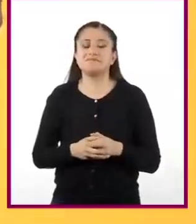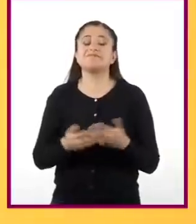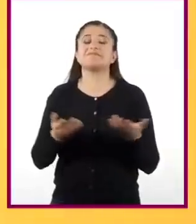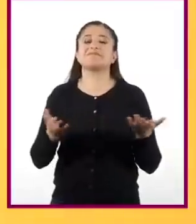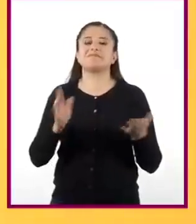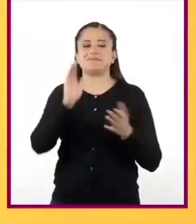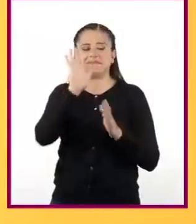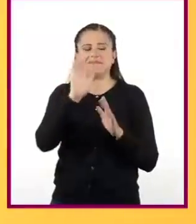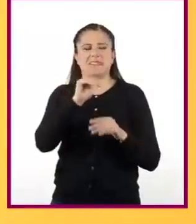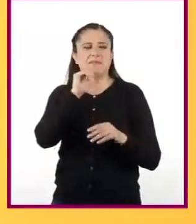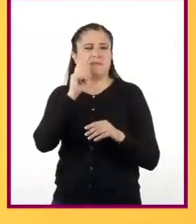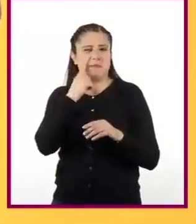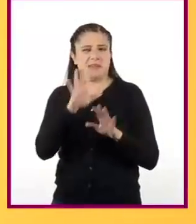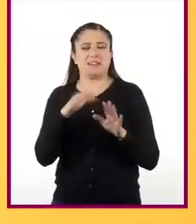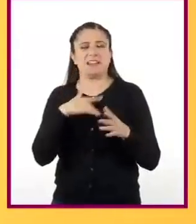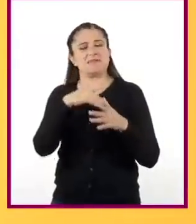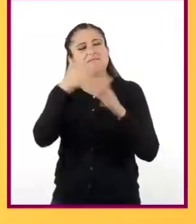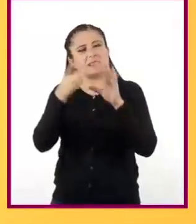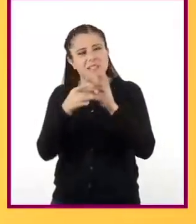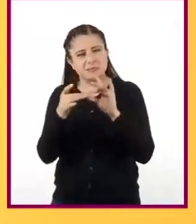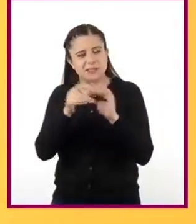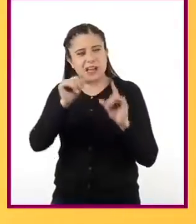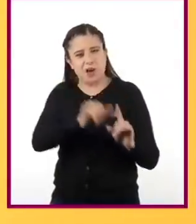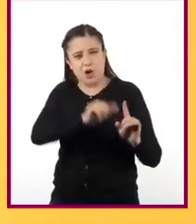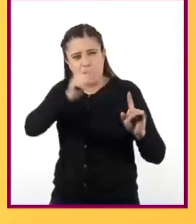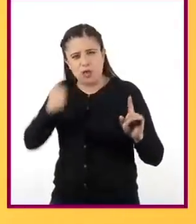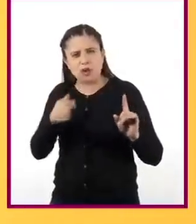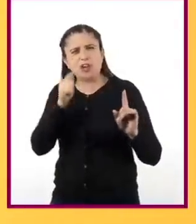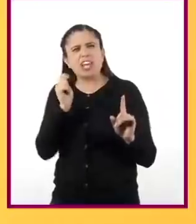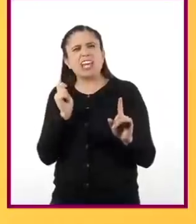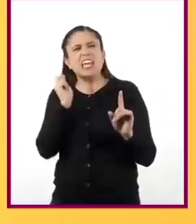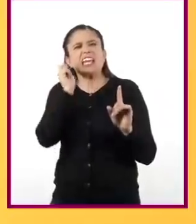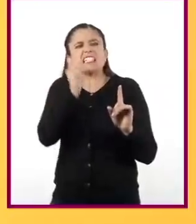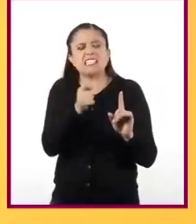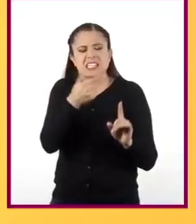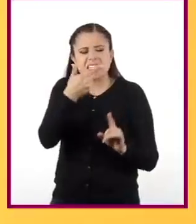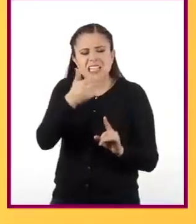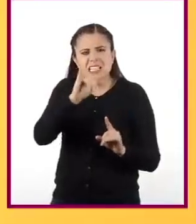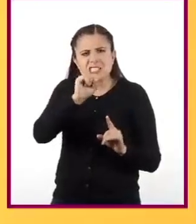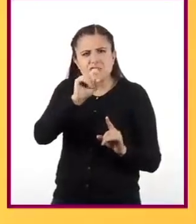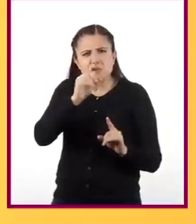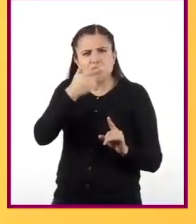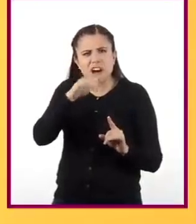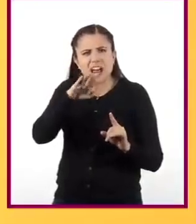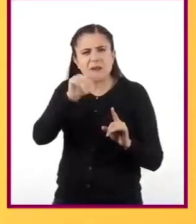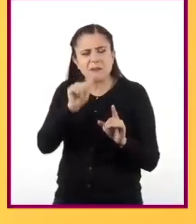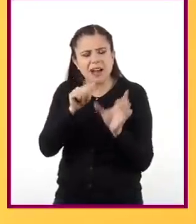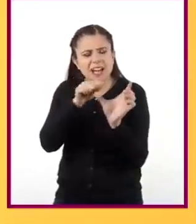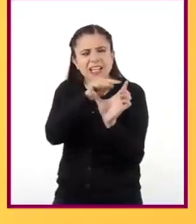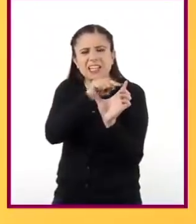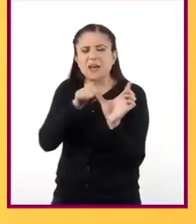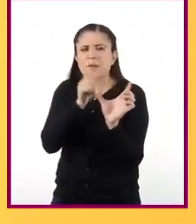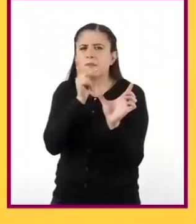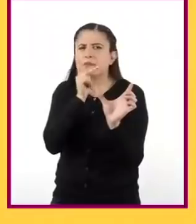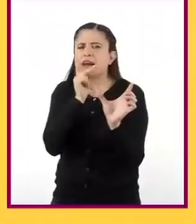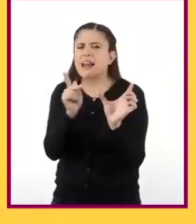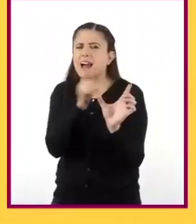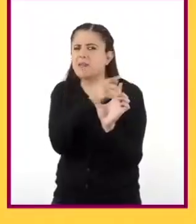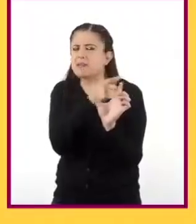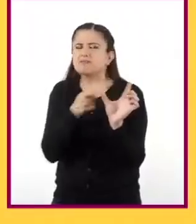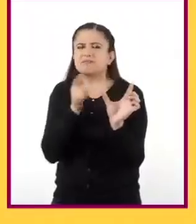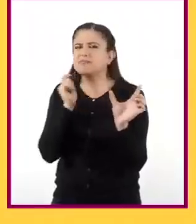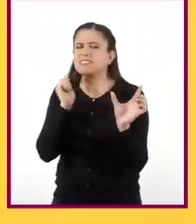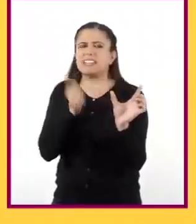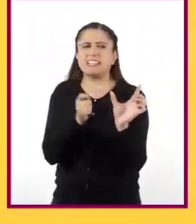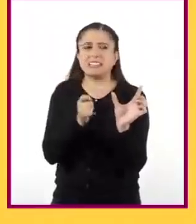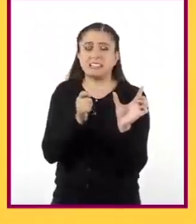Dicho de otro modo, intenten precisar el significado de histograma solo por lo que les dice la palabra.